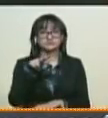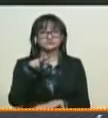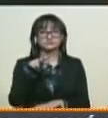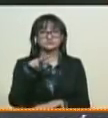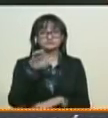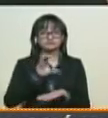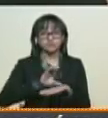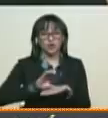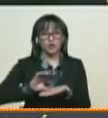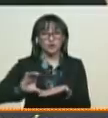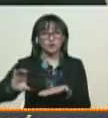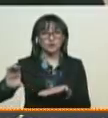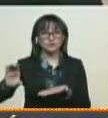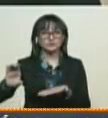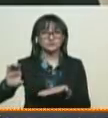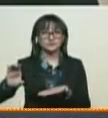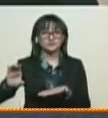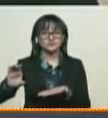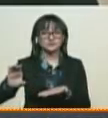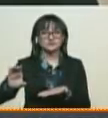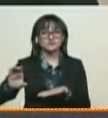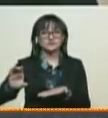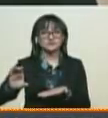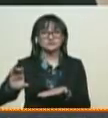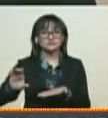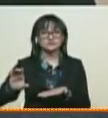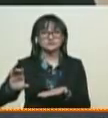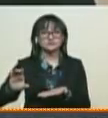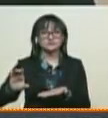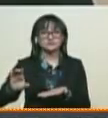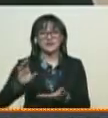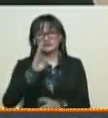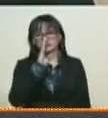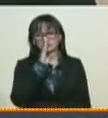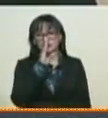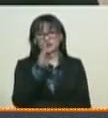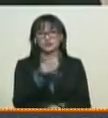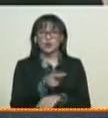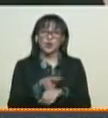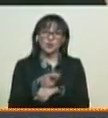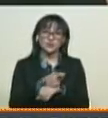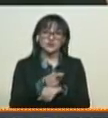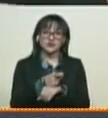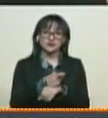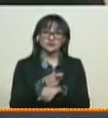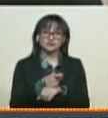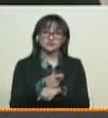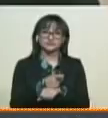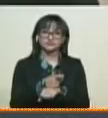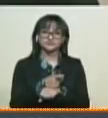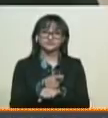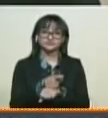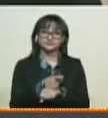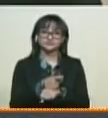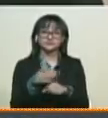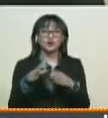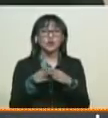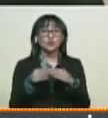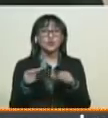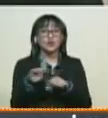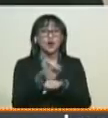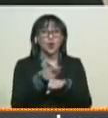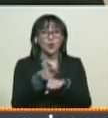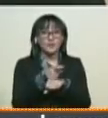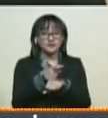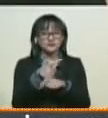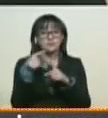recursos extraordinarios por fuente directa del gobierno bolivariano a las gobernaciones y